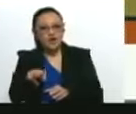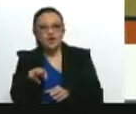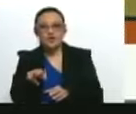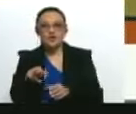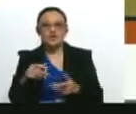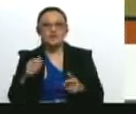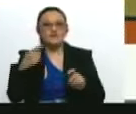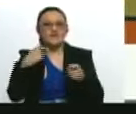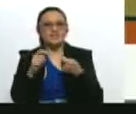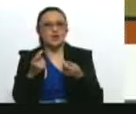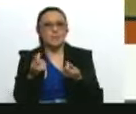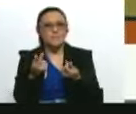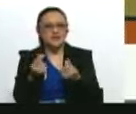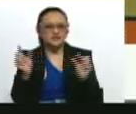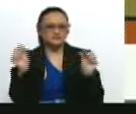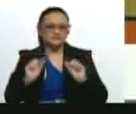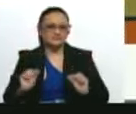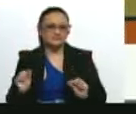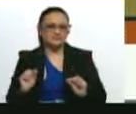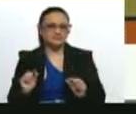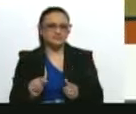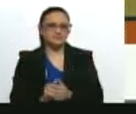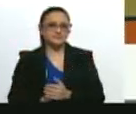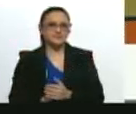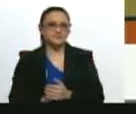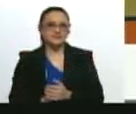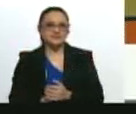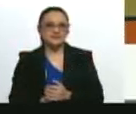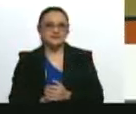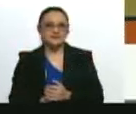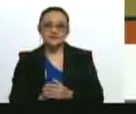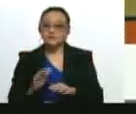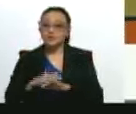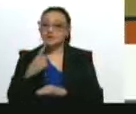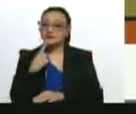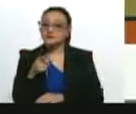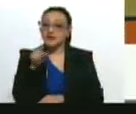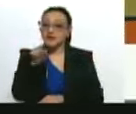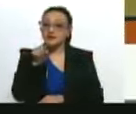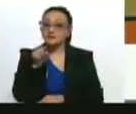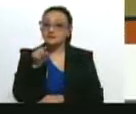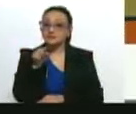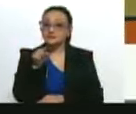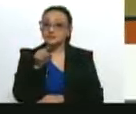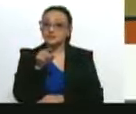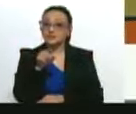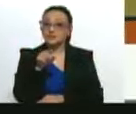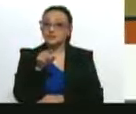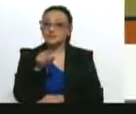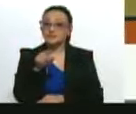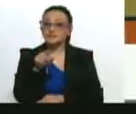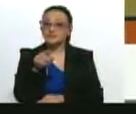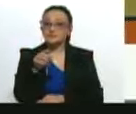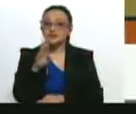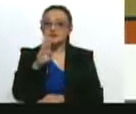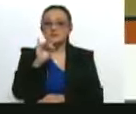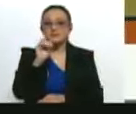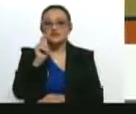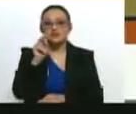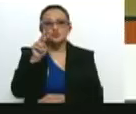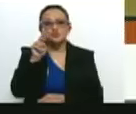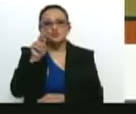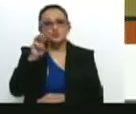precio de carbón. A precio de carbón, porque decían que era una cosa que llamaban bitumen.